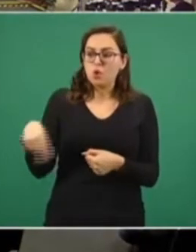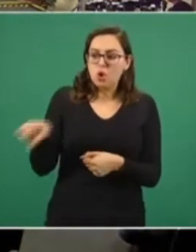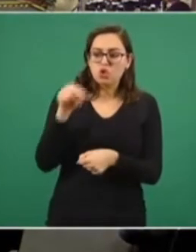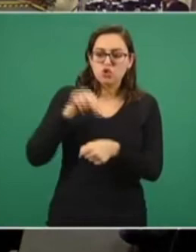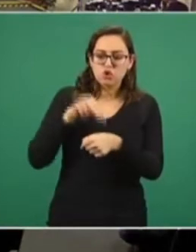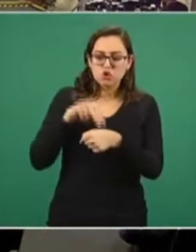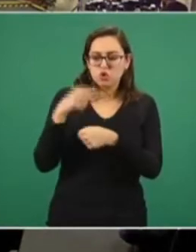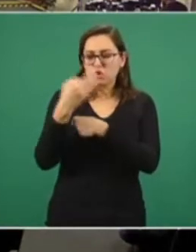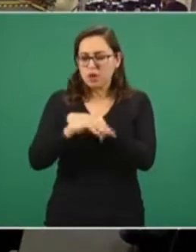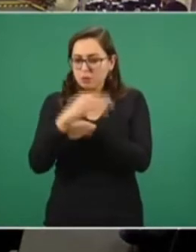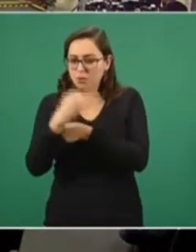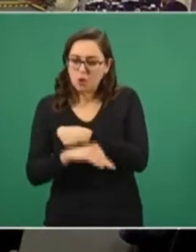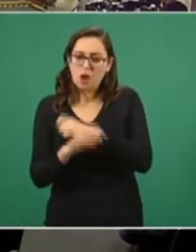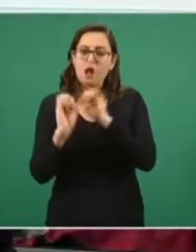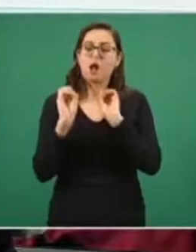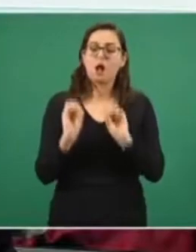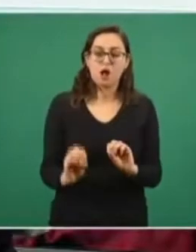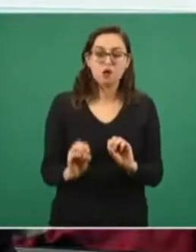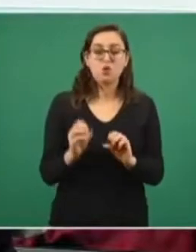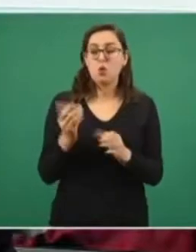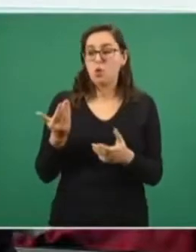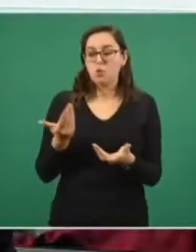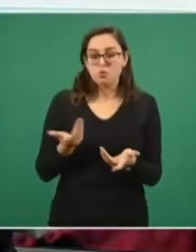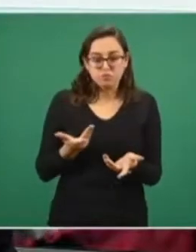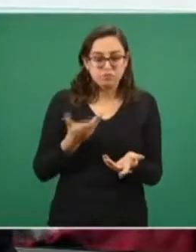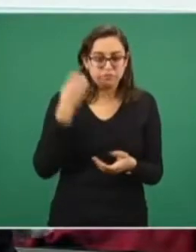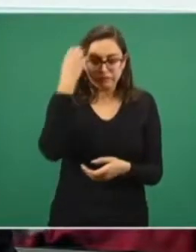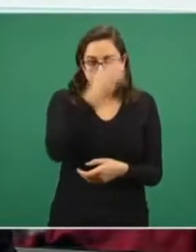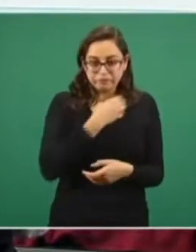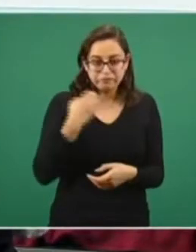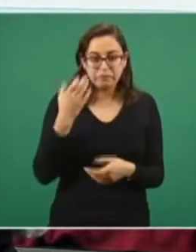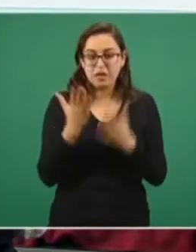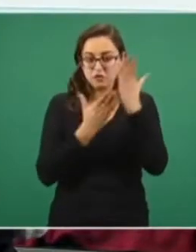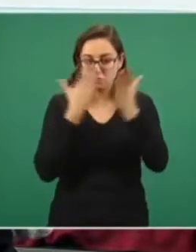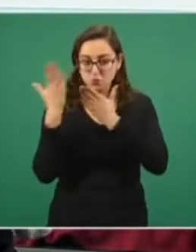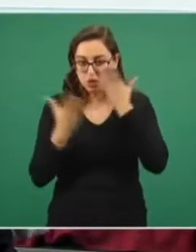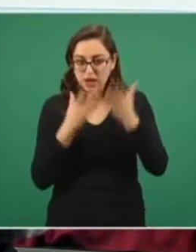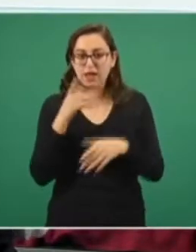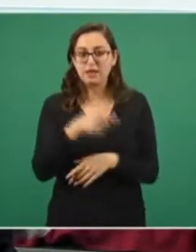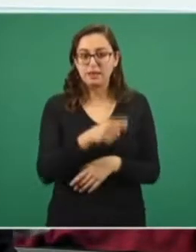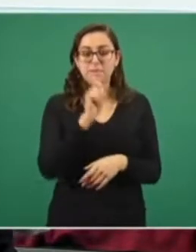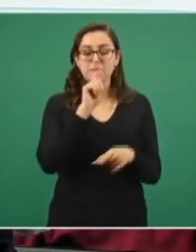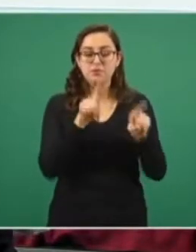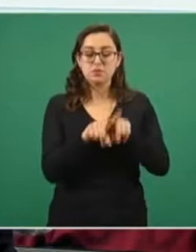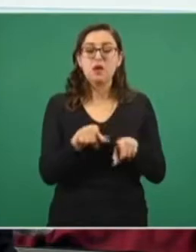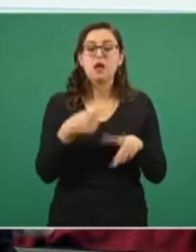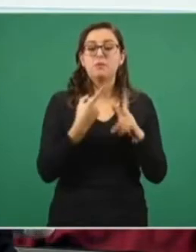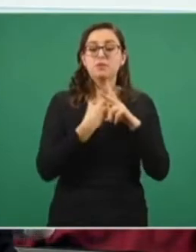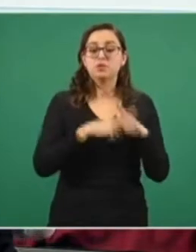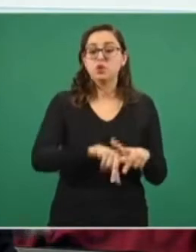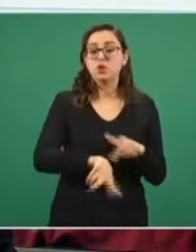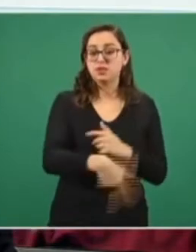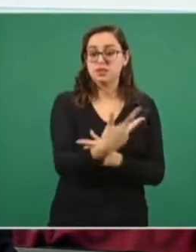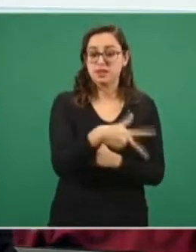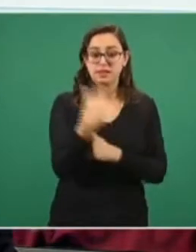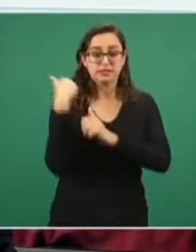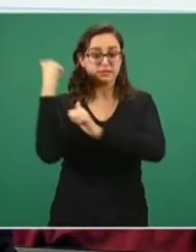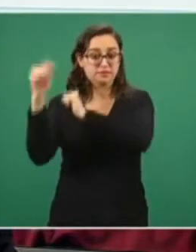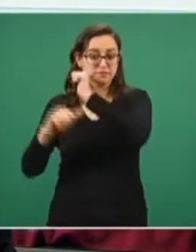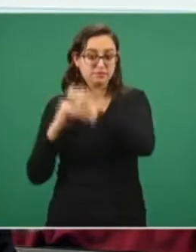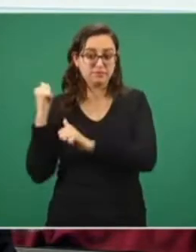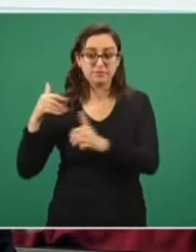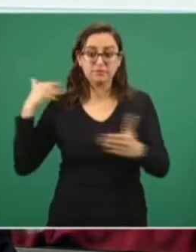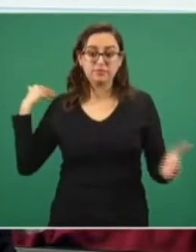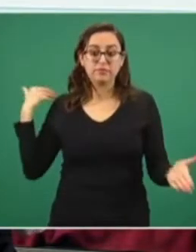marzo del 2020 por el Consejo Técnico del IMSS. Empezó el 13 de abril y a la fecha se ha